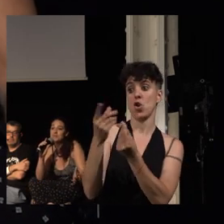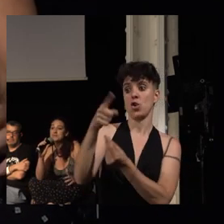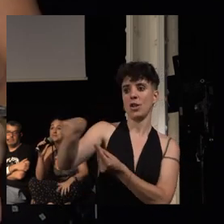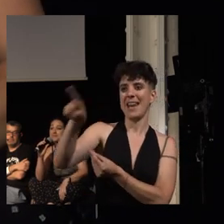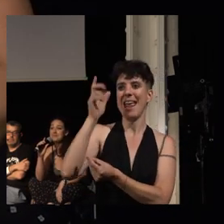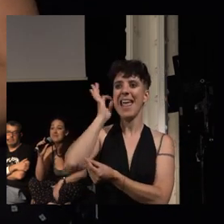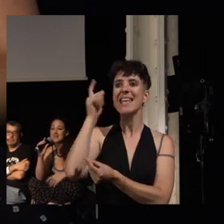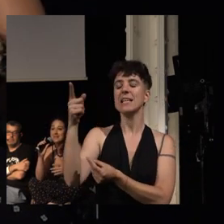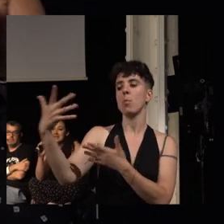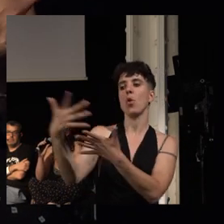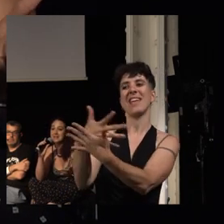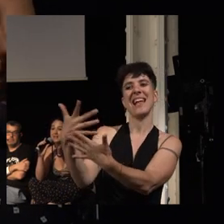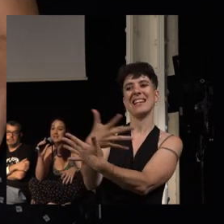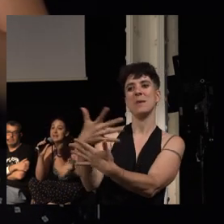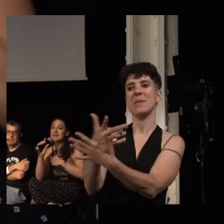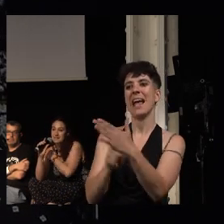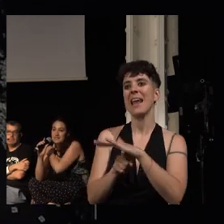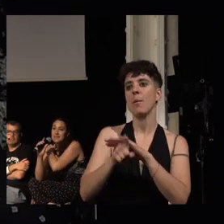habido.